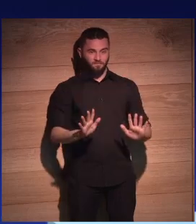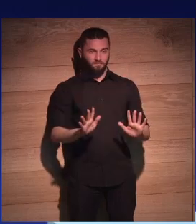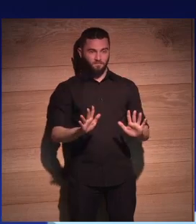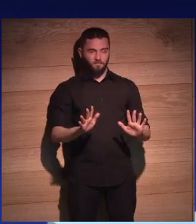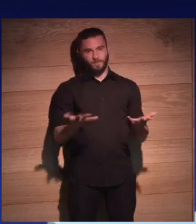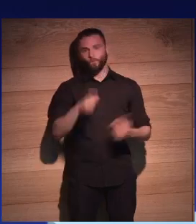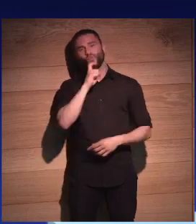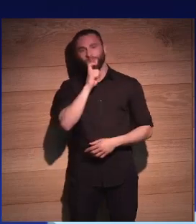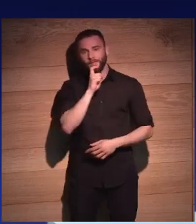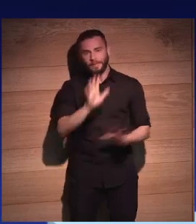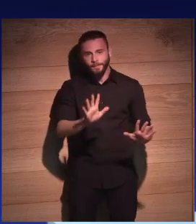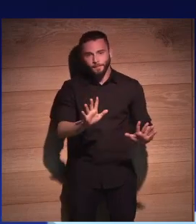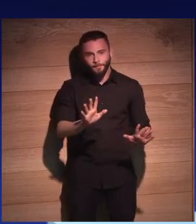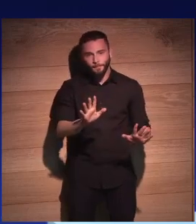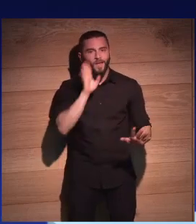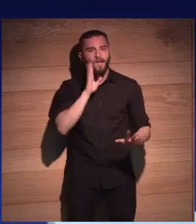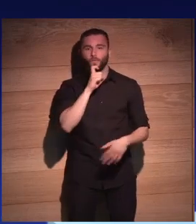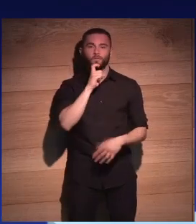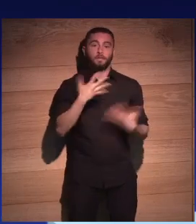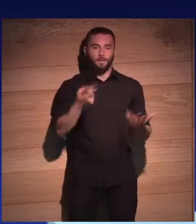Es que esto es muy complicado. Veréis,